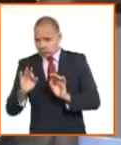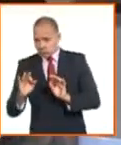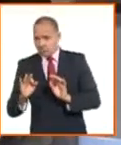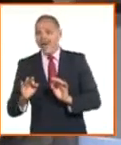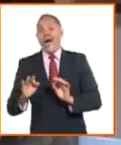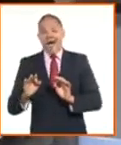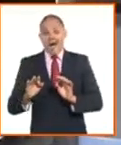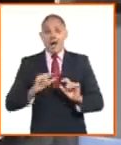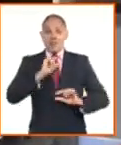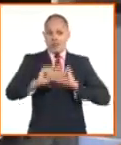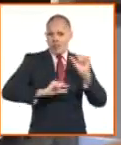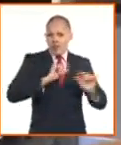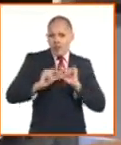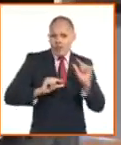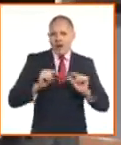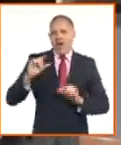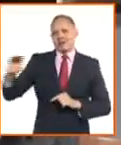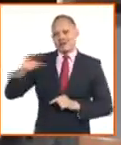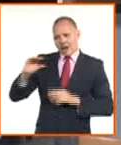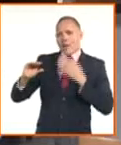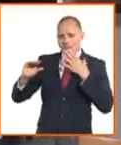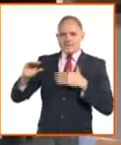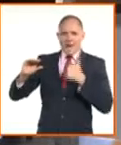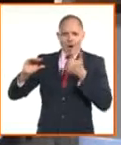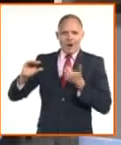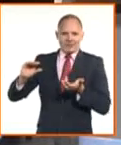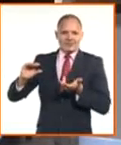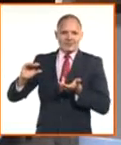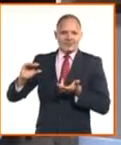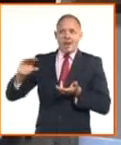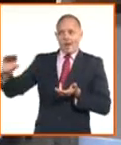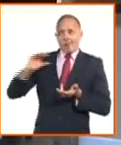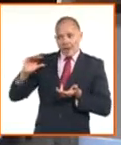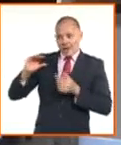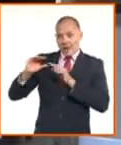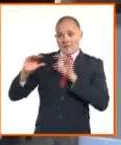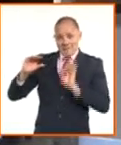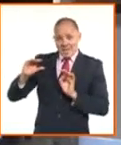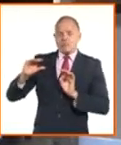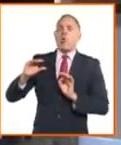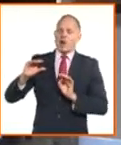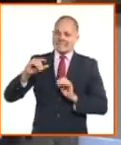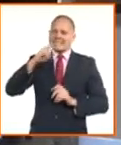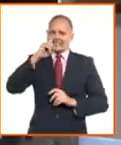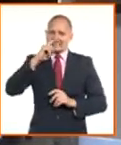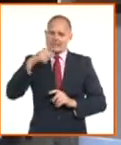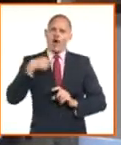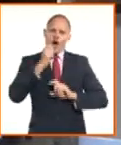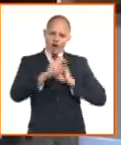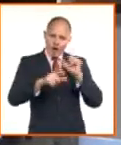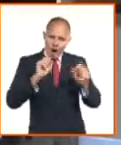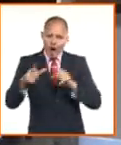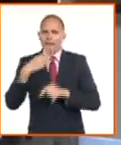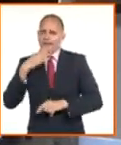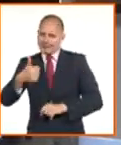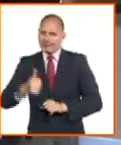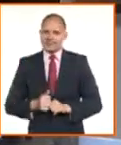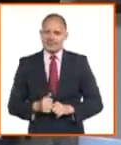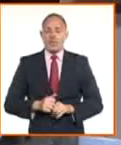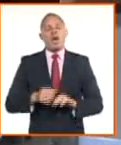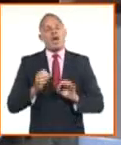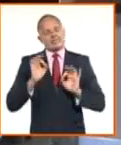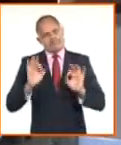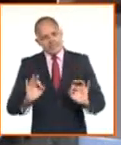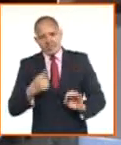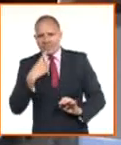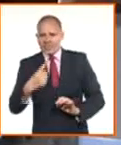otros mecanismos. Pero en ese sentido vamos. Siempre, como decimos, no hay magia, no hay nada, no hay una sola medida que tú digas, hago